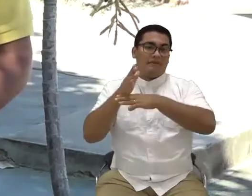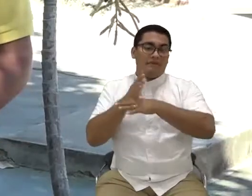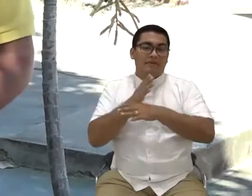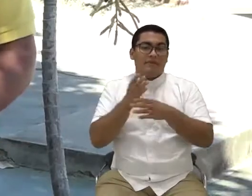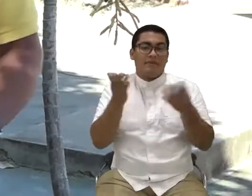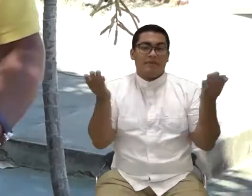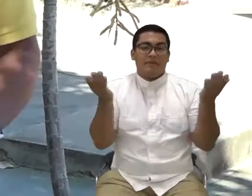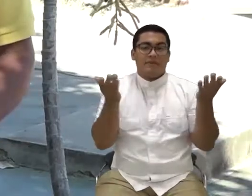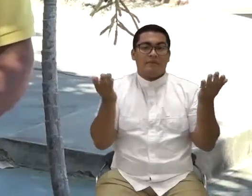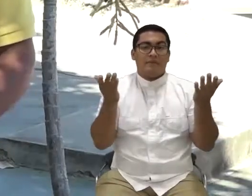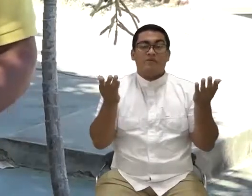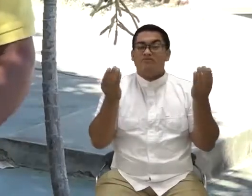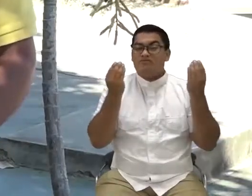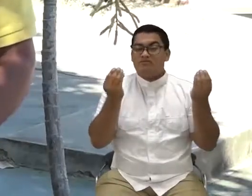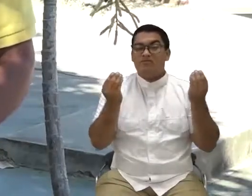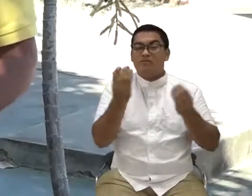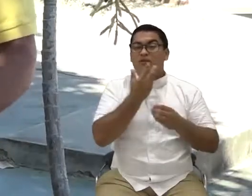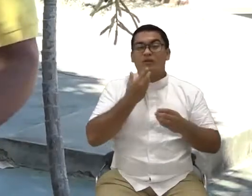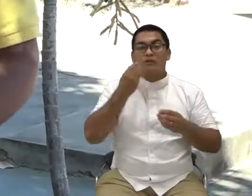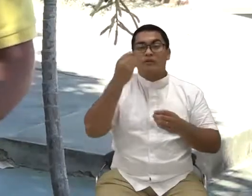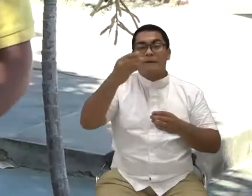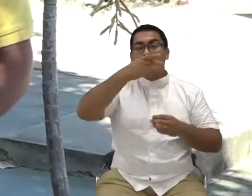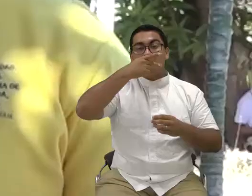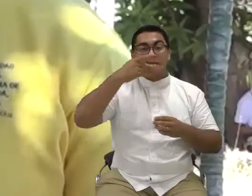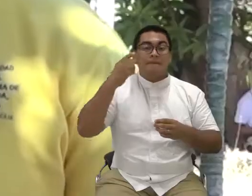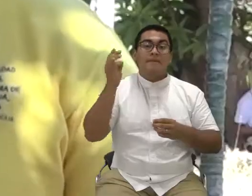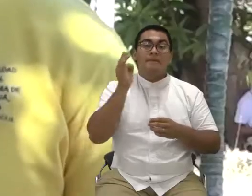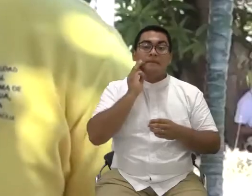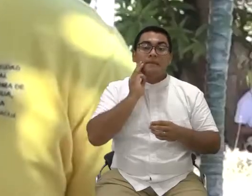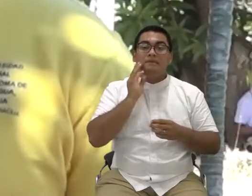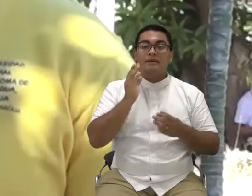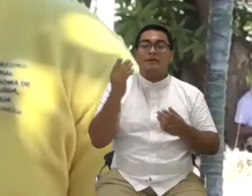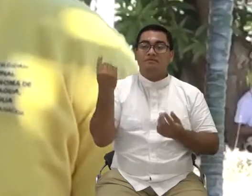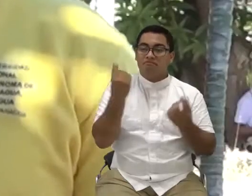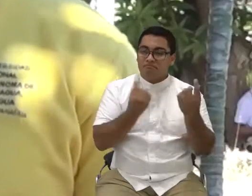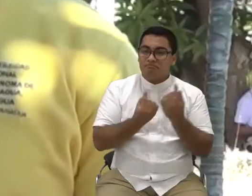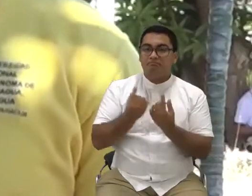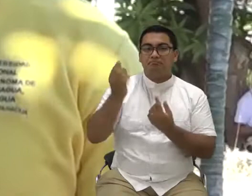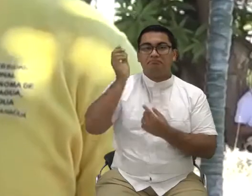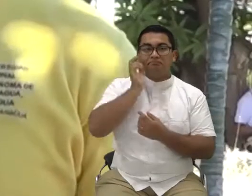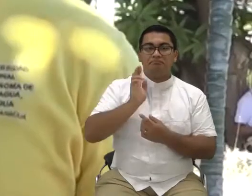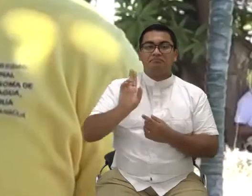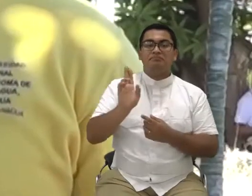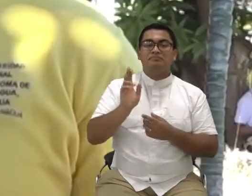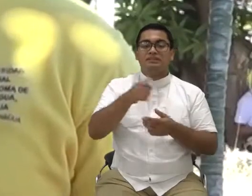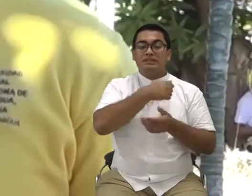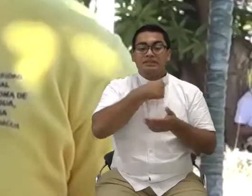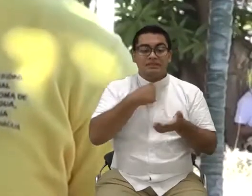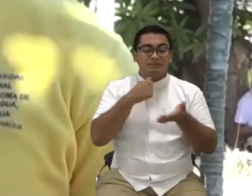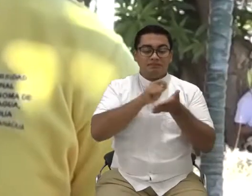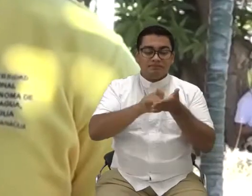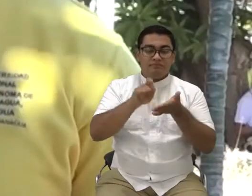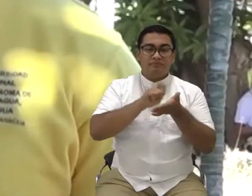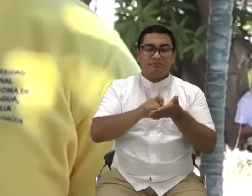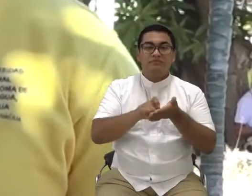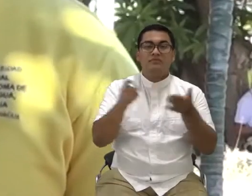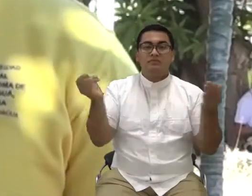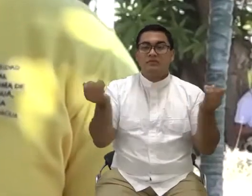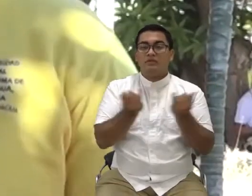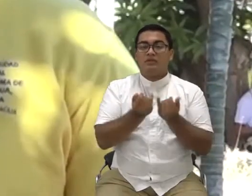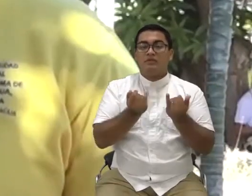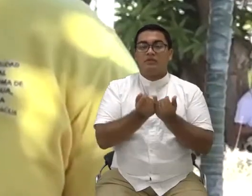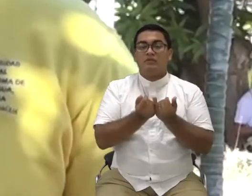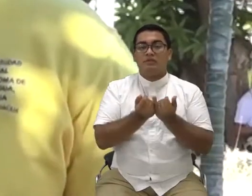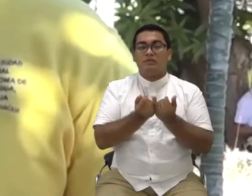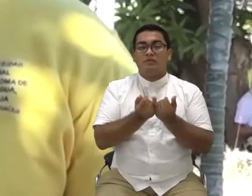eventos que se de multitudes de muchachos, padres de familia, que vienen a la universidad a realizar el examen de admisión, pues